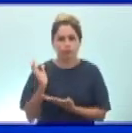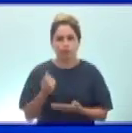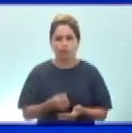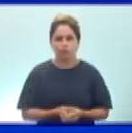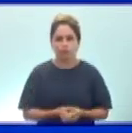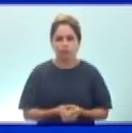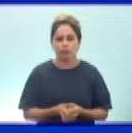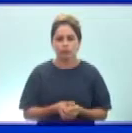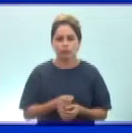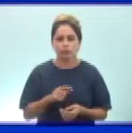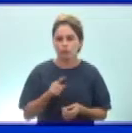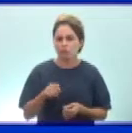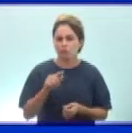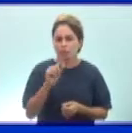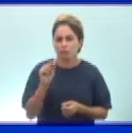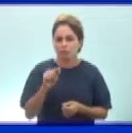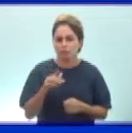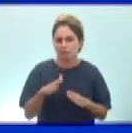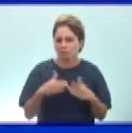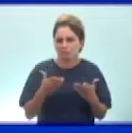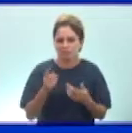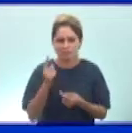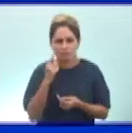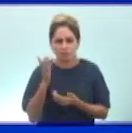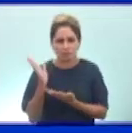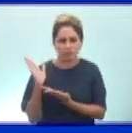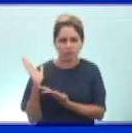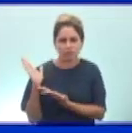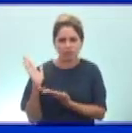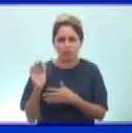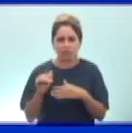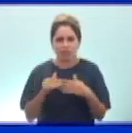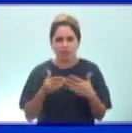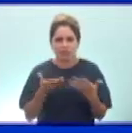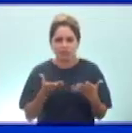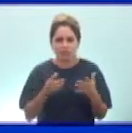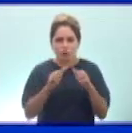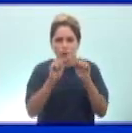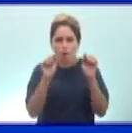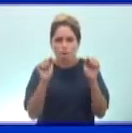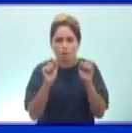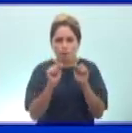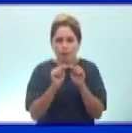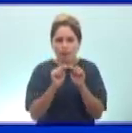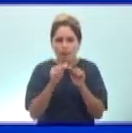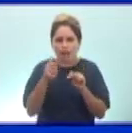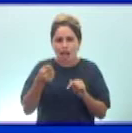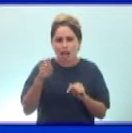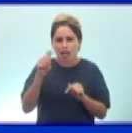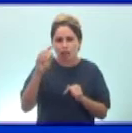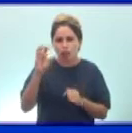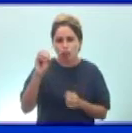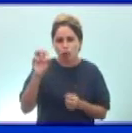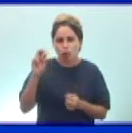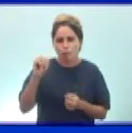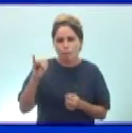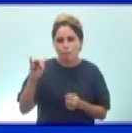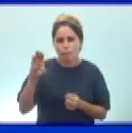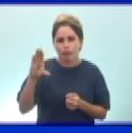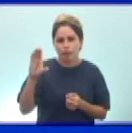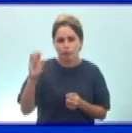dirán, ¿qué es el orbital atómico? ¿Qué se define como orbital atómico? ¿Qué información me brinda este orbital